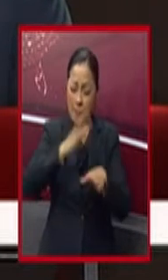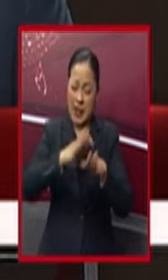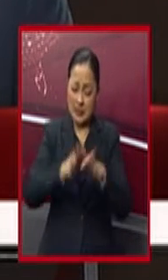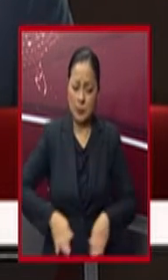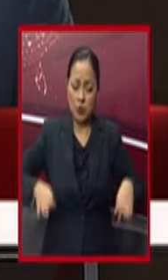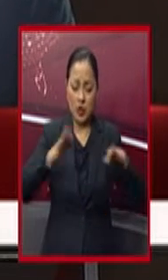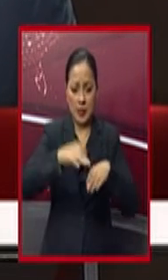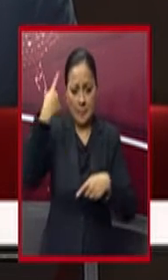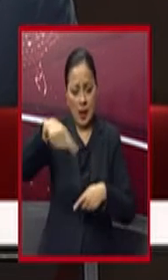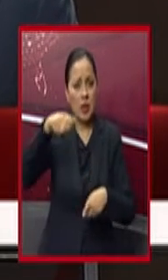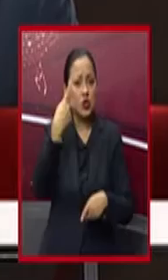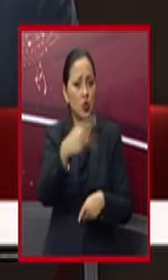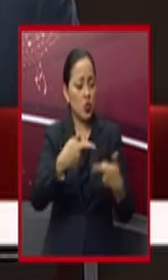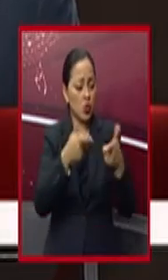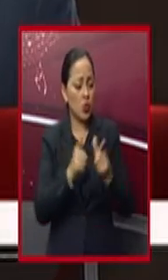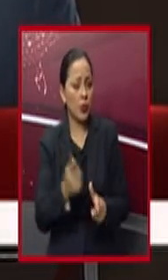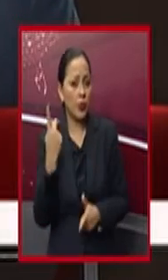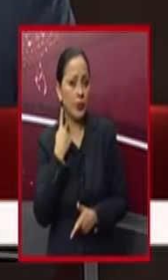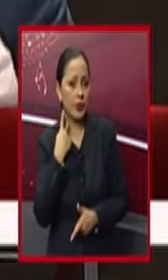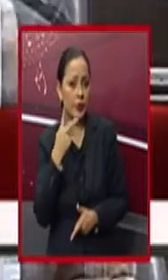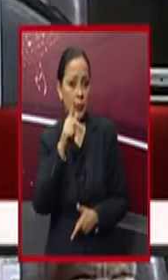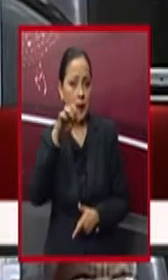grupo parlamentario.